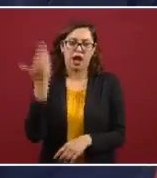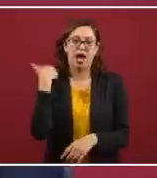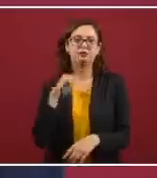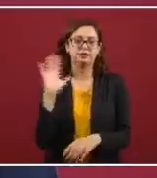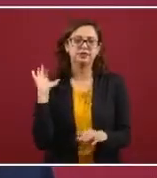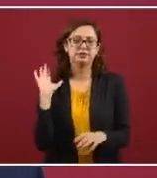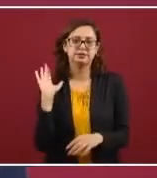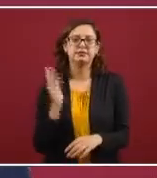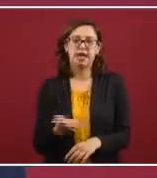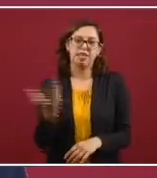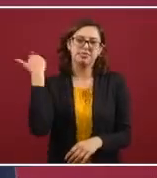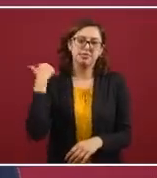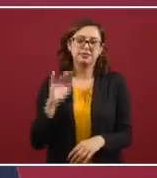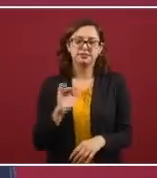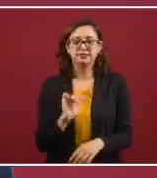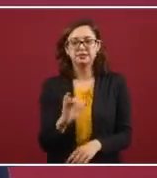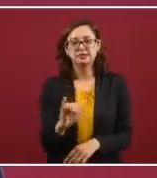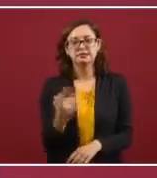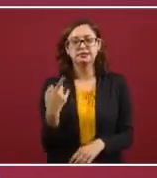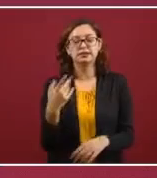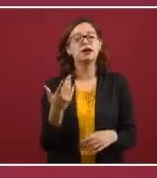porque antes